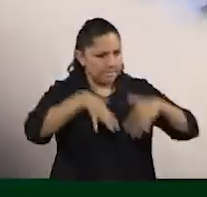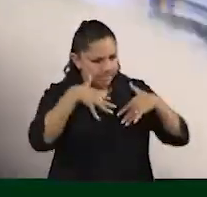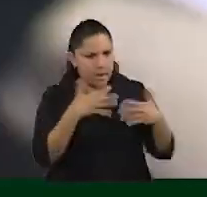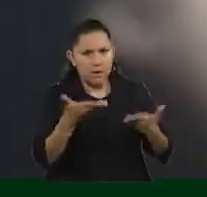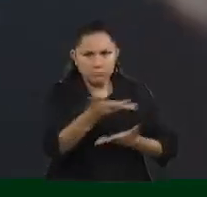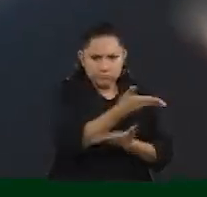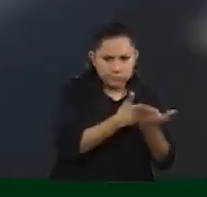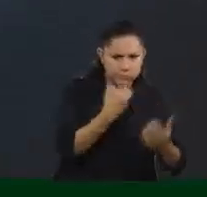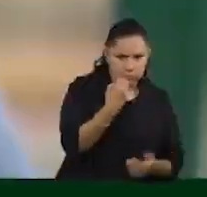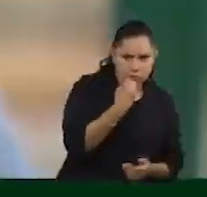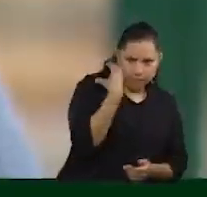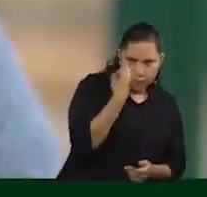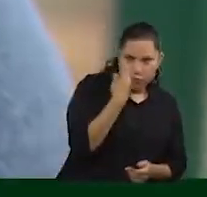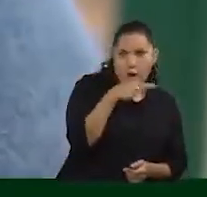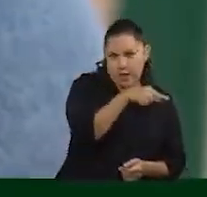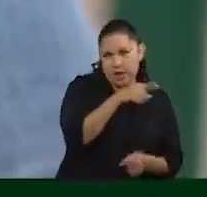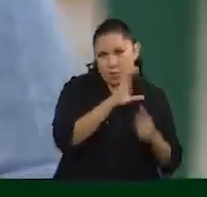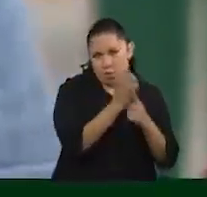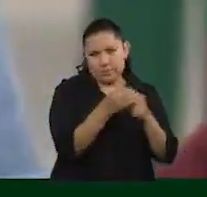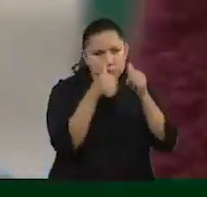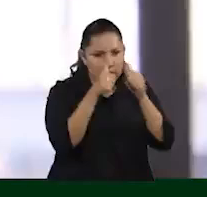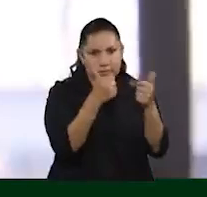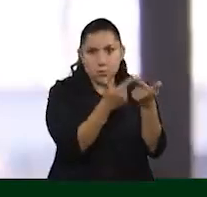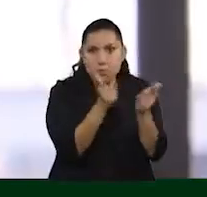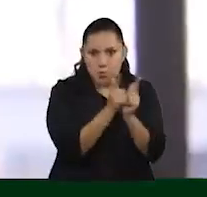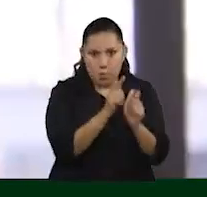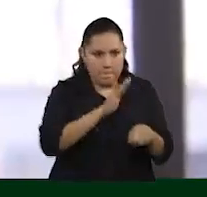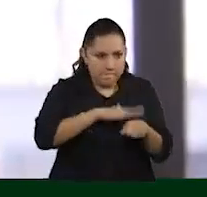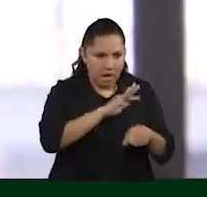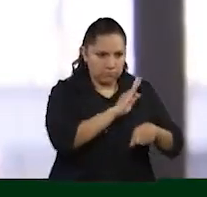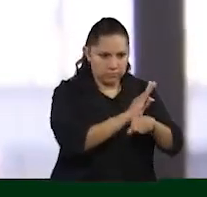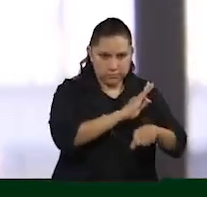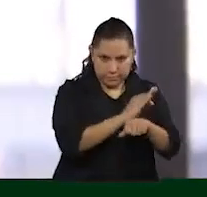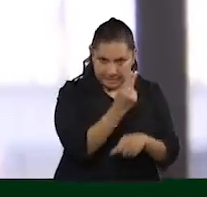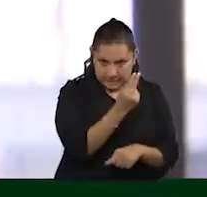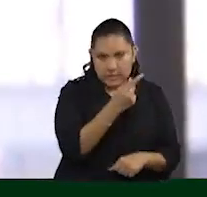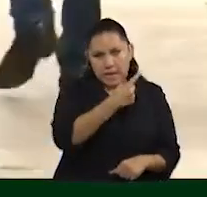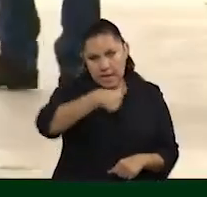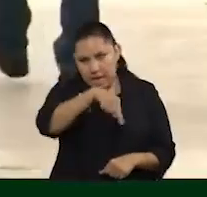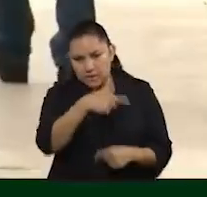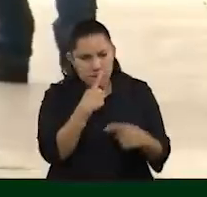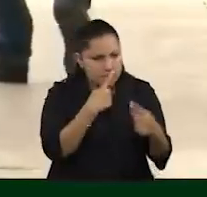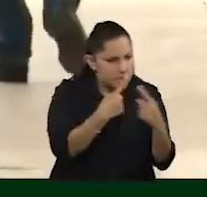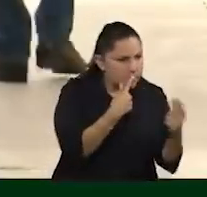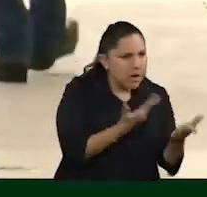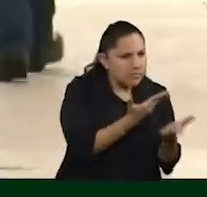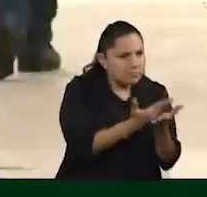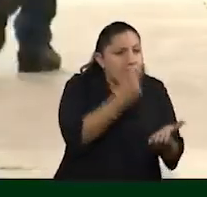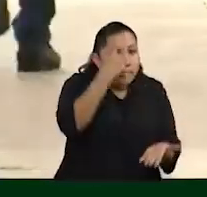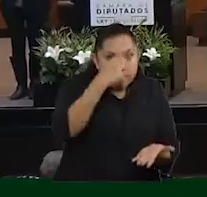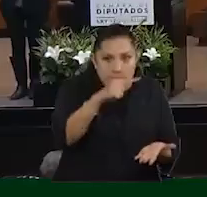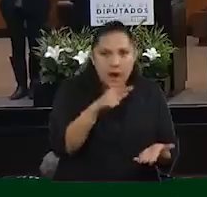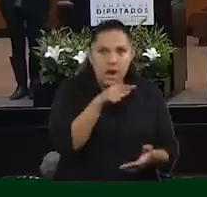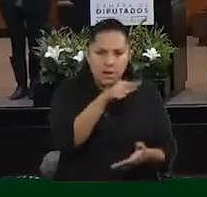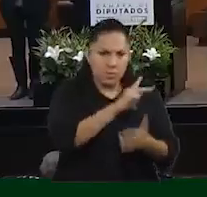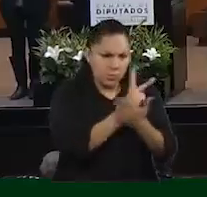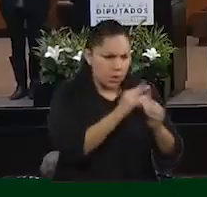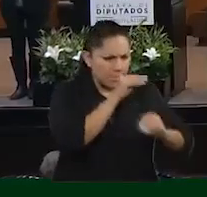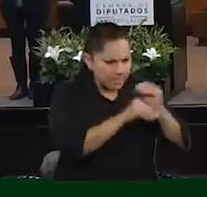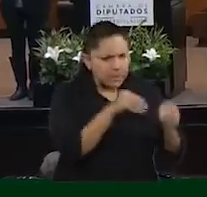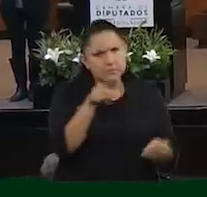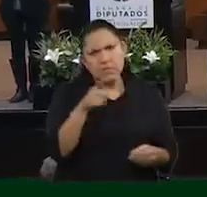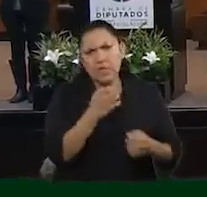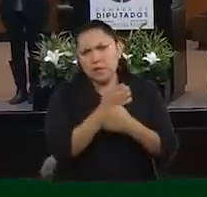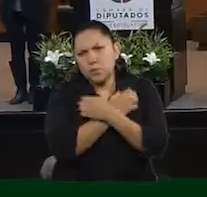Comisión de Atención a Grupos Vulnerables hablaron de políticas públicas para su inclusión laboral, educativa, tecnológica y